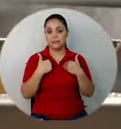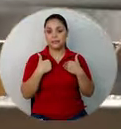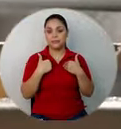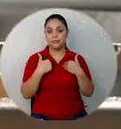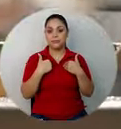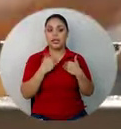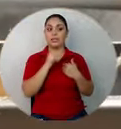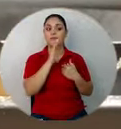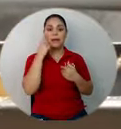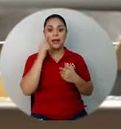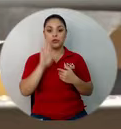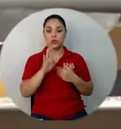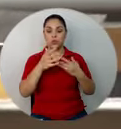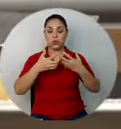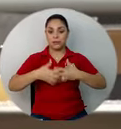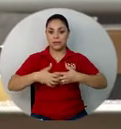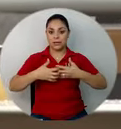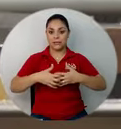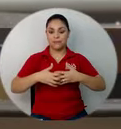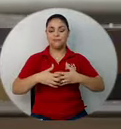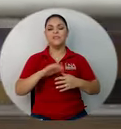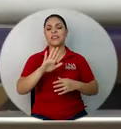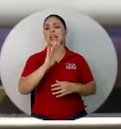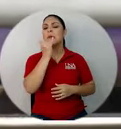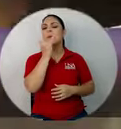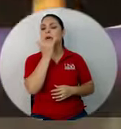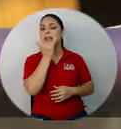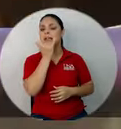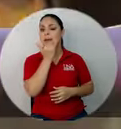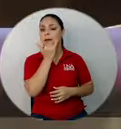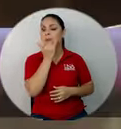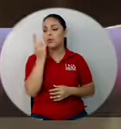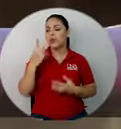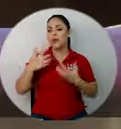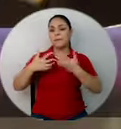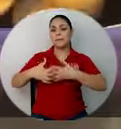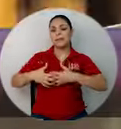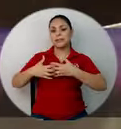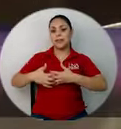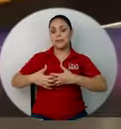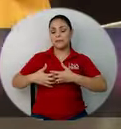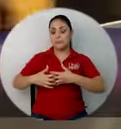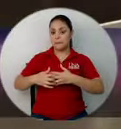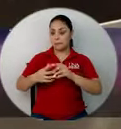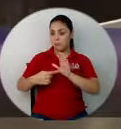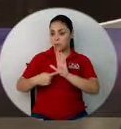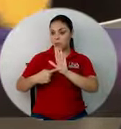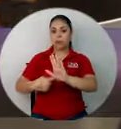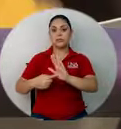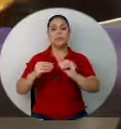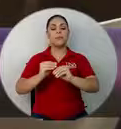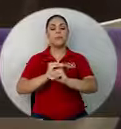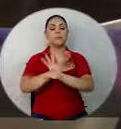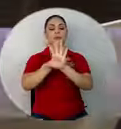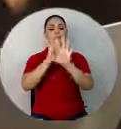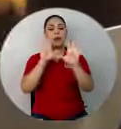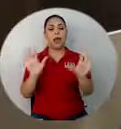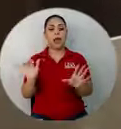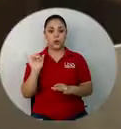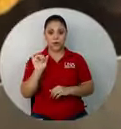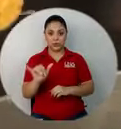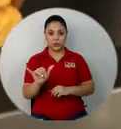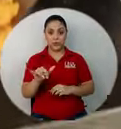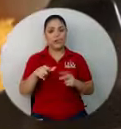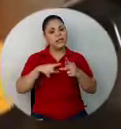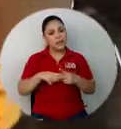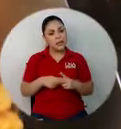términos de la organización. ¿Qué pasa cuando una organización clarifica todo esto y comienza a dar todos